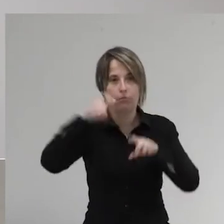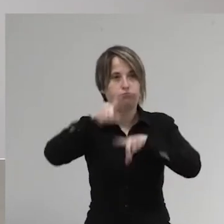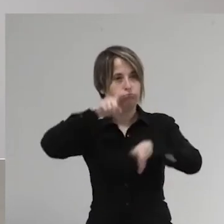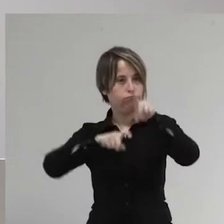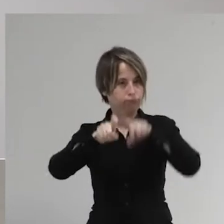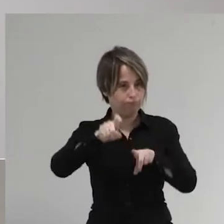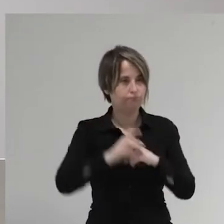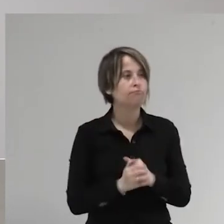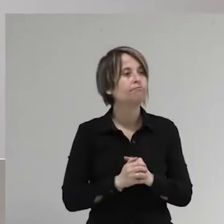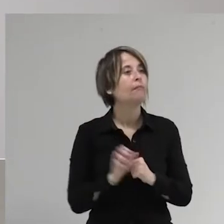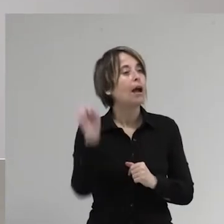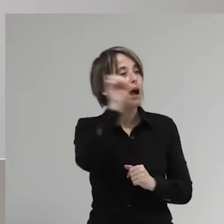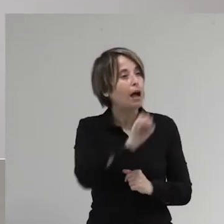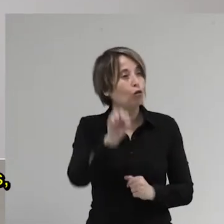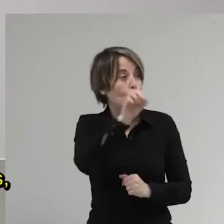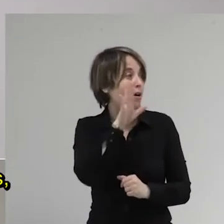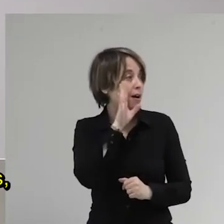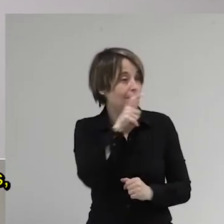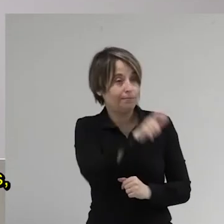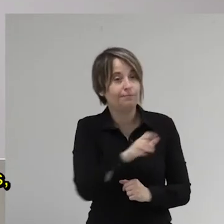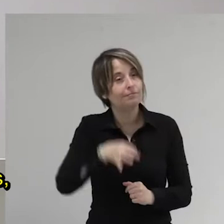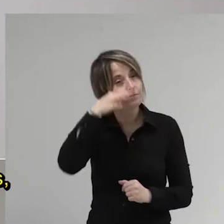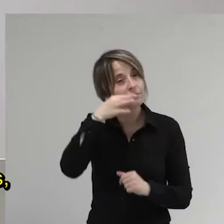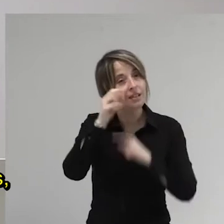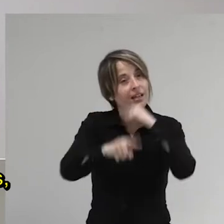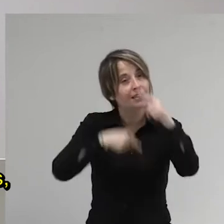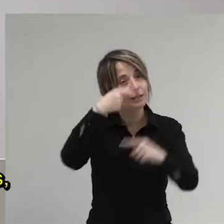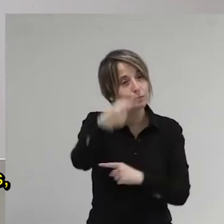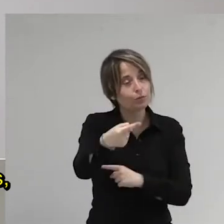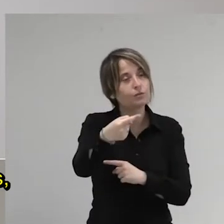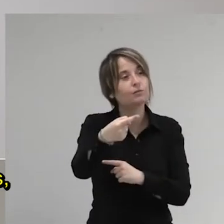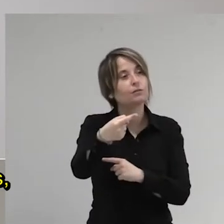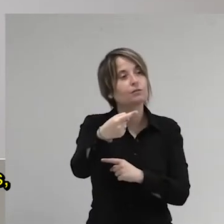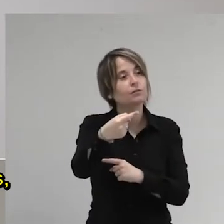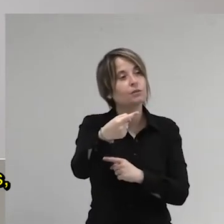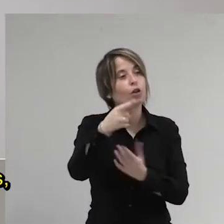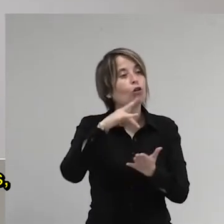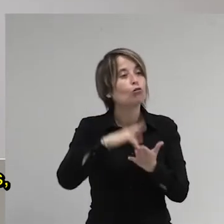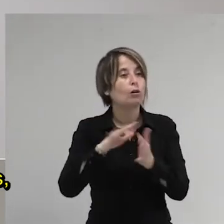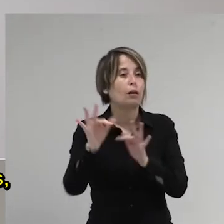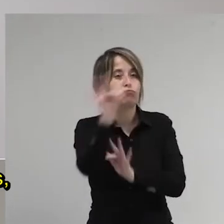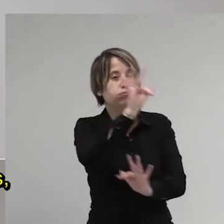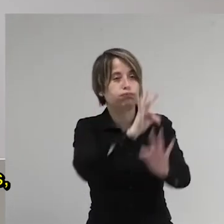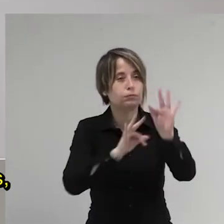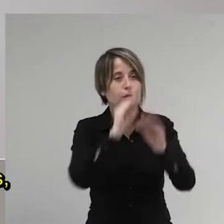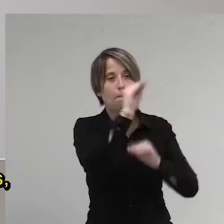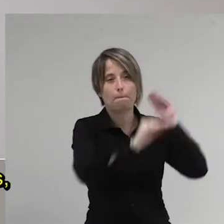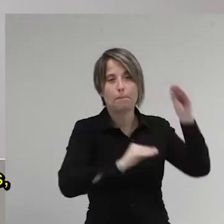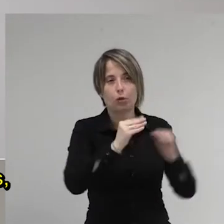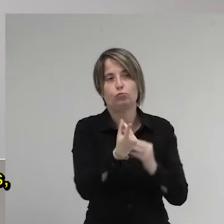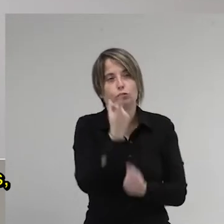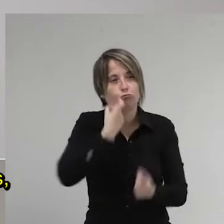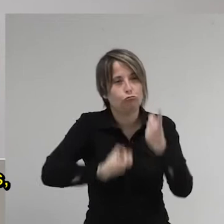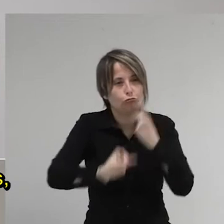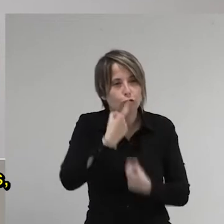Tras la exposición de Ainhoa, daremos paso a la ronda de preguntas, a un coloquio